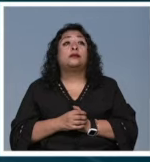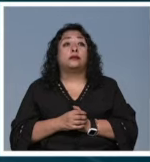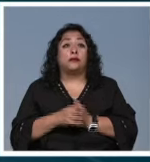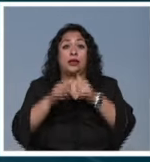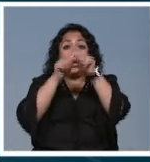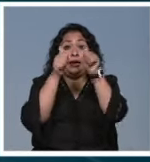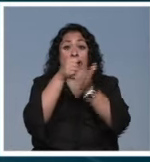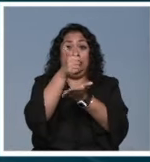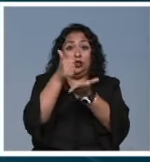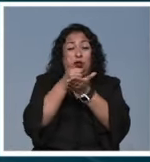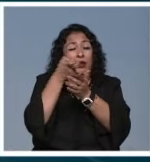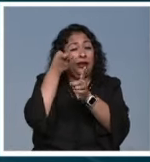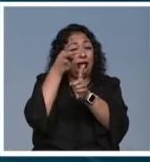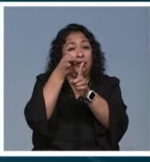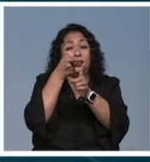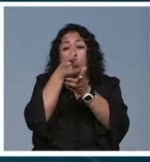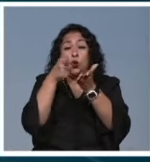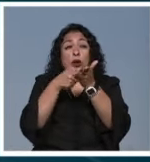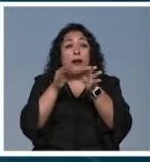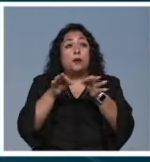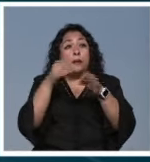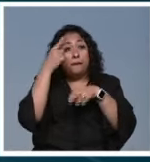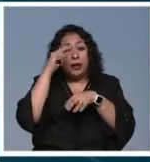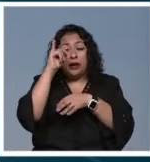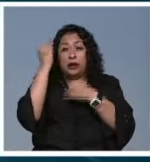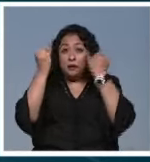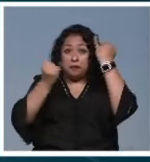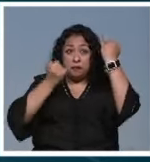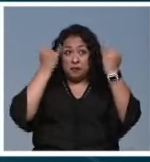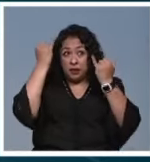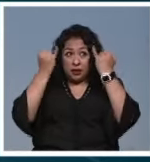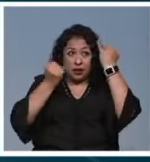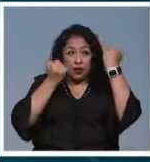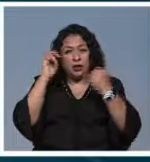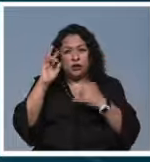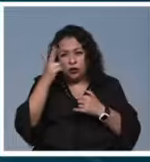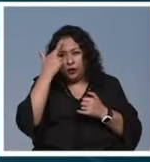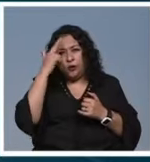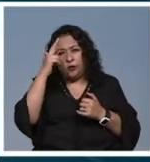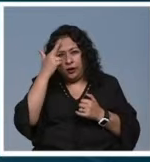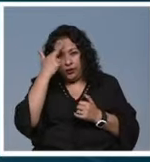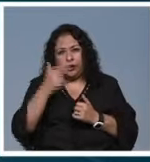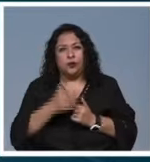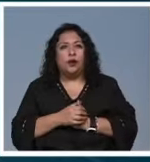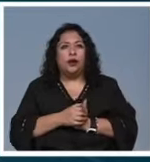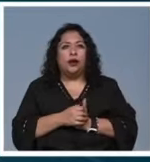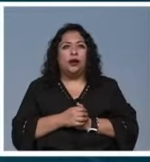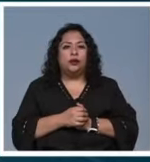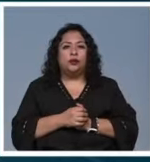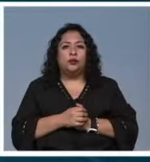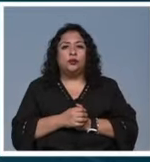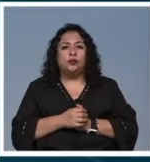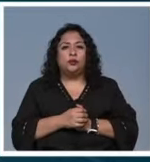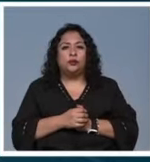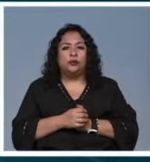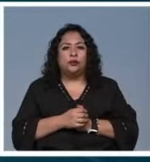El arte urbano es el punto de salida para la imaginación y los recuerdos.